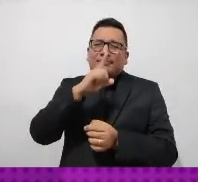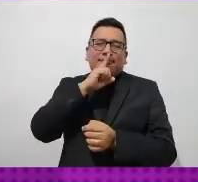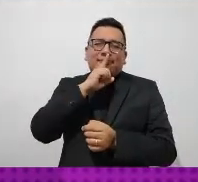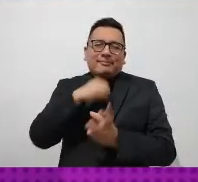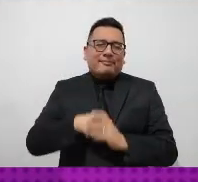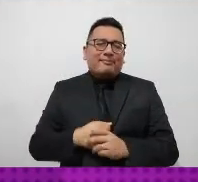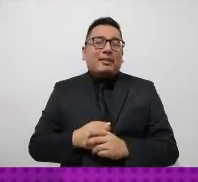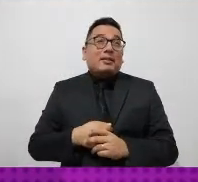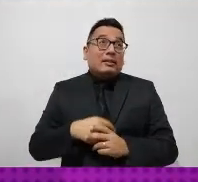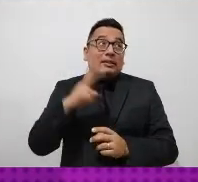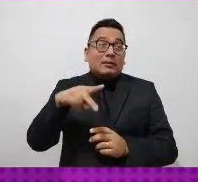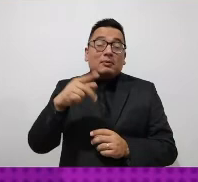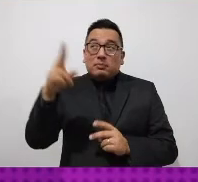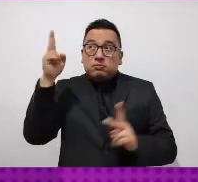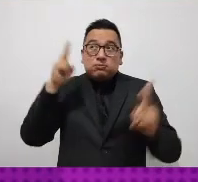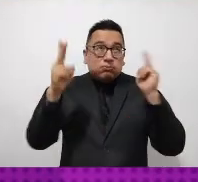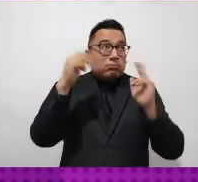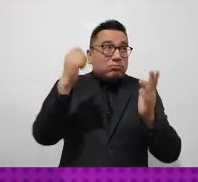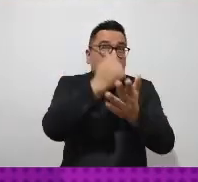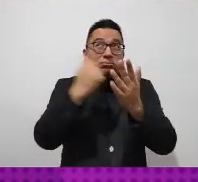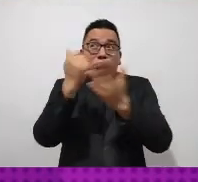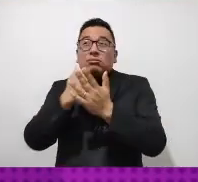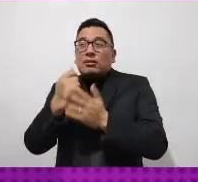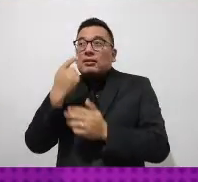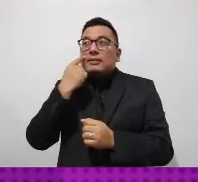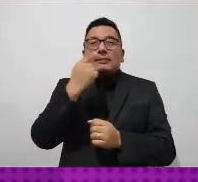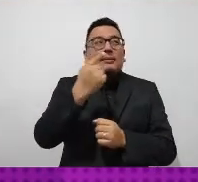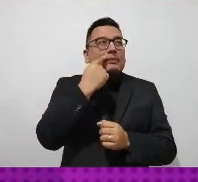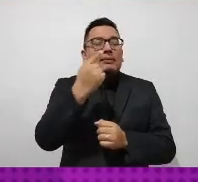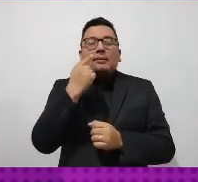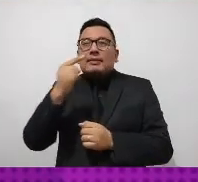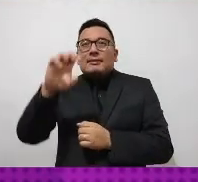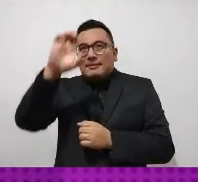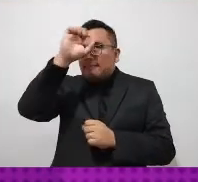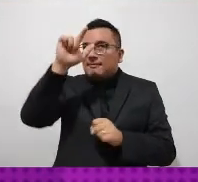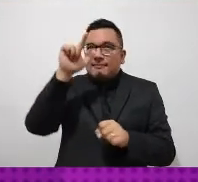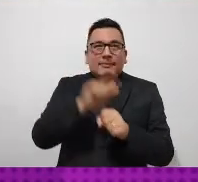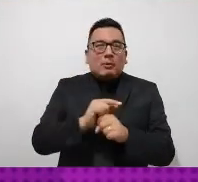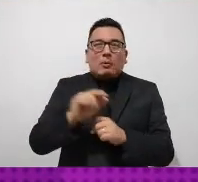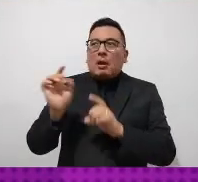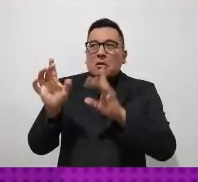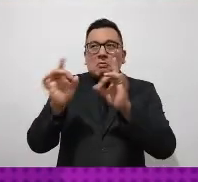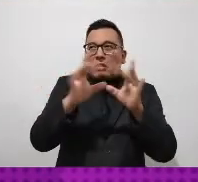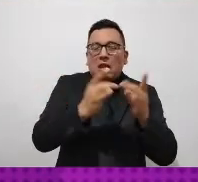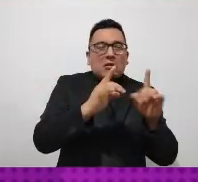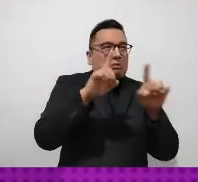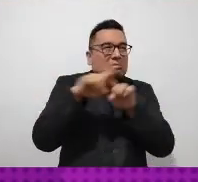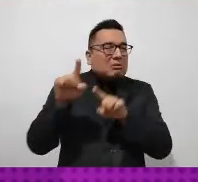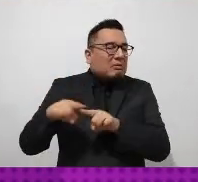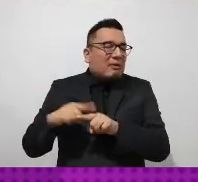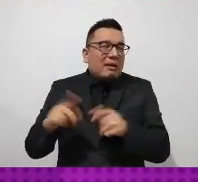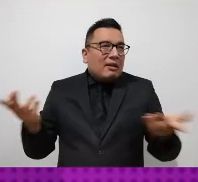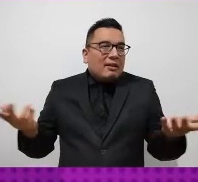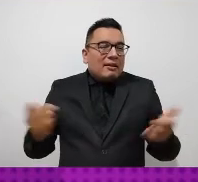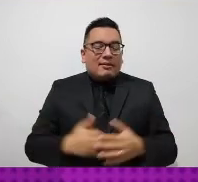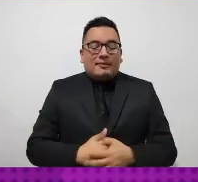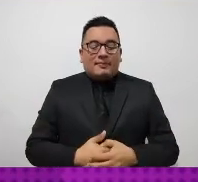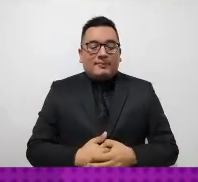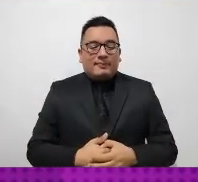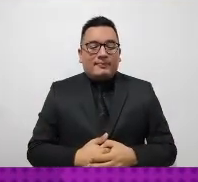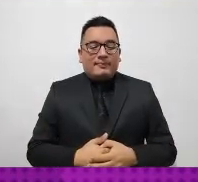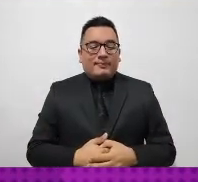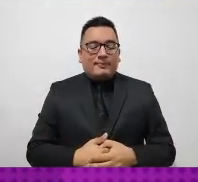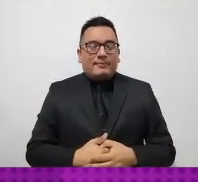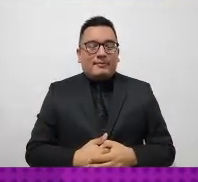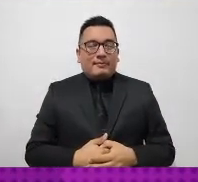vas alejando va cambiando el panorama, va cambiando el contexto cultural y social de las personas que conforman